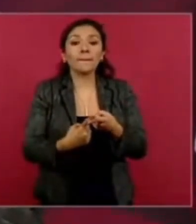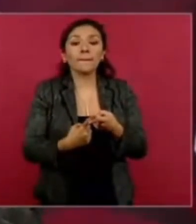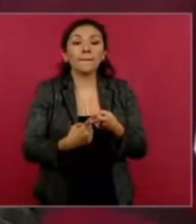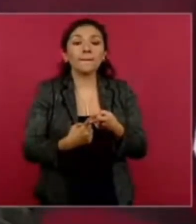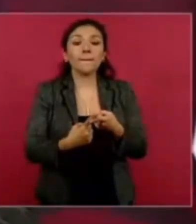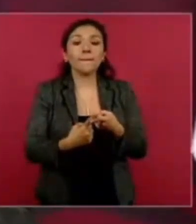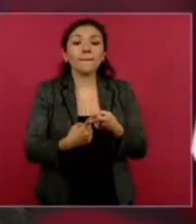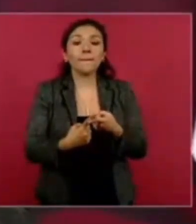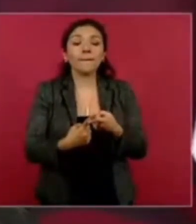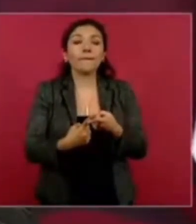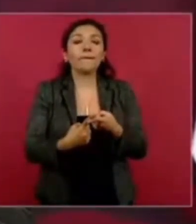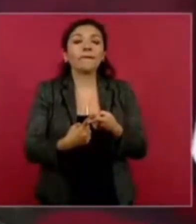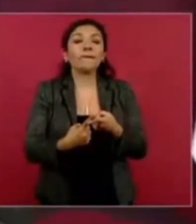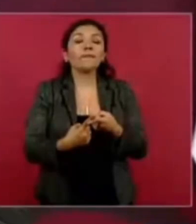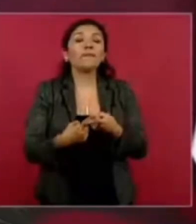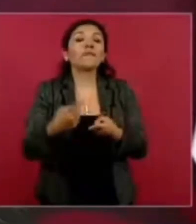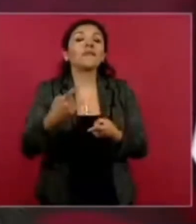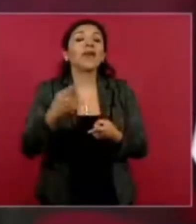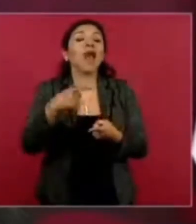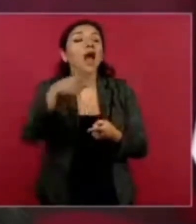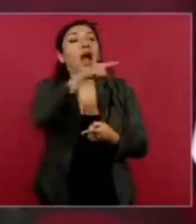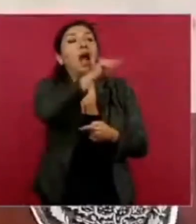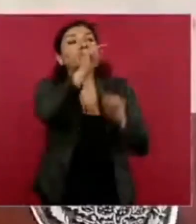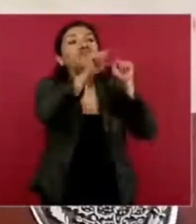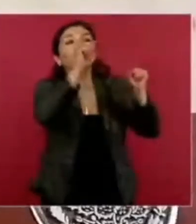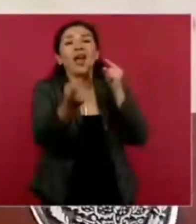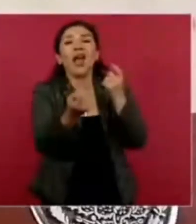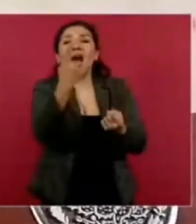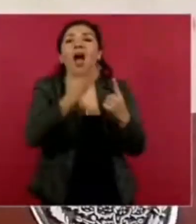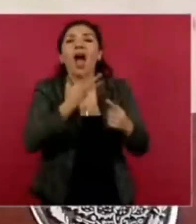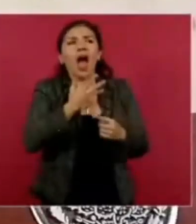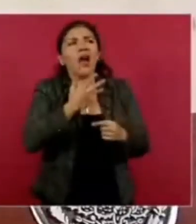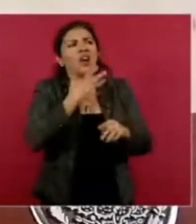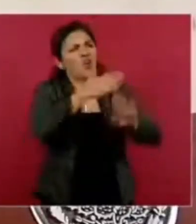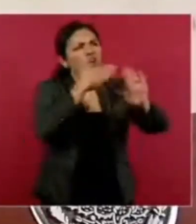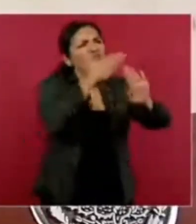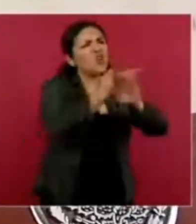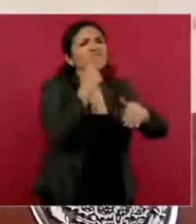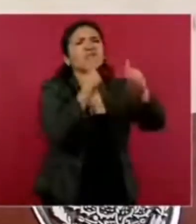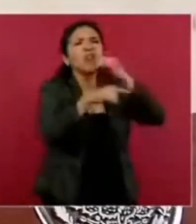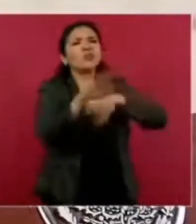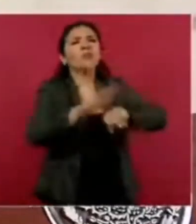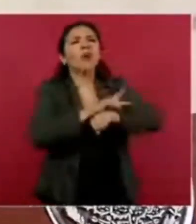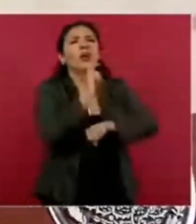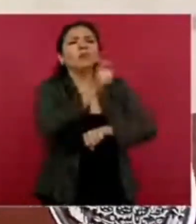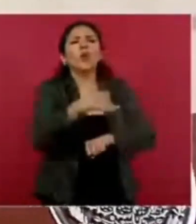tienen denuncias de corrupción. O es que